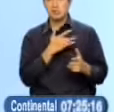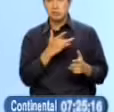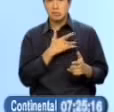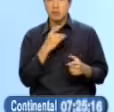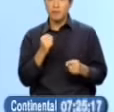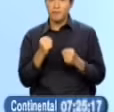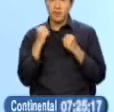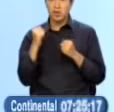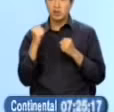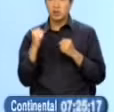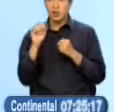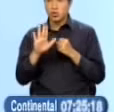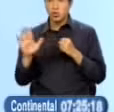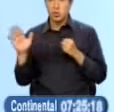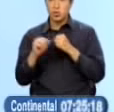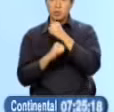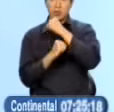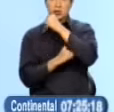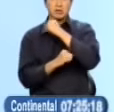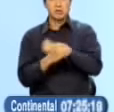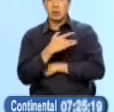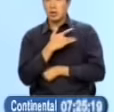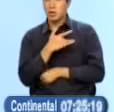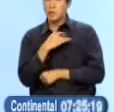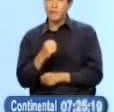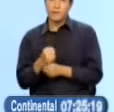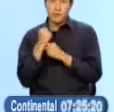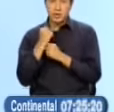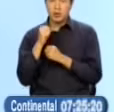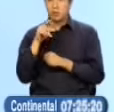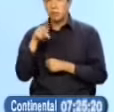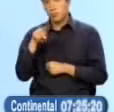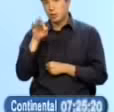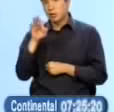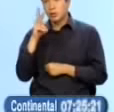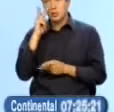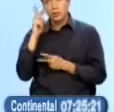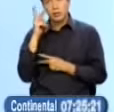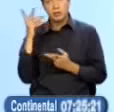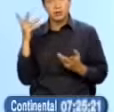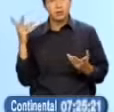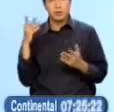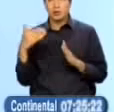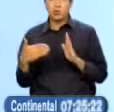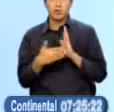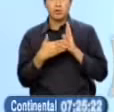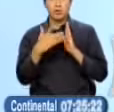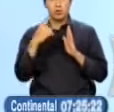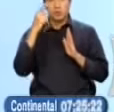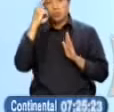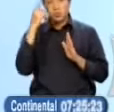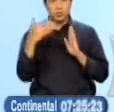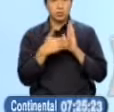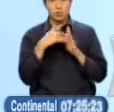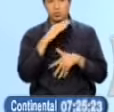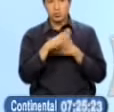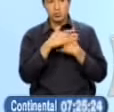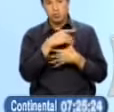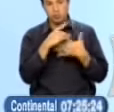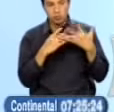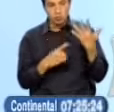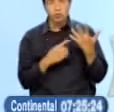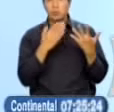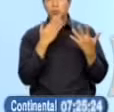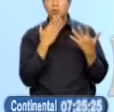grande las bases claro que obviamente el peste está juzgado en contra de este gobierno por todo lo que significa y